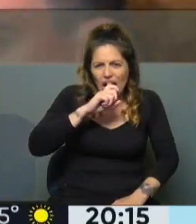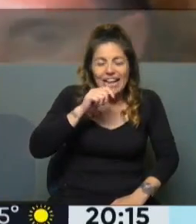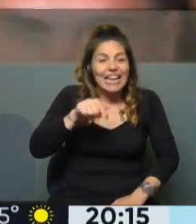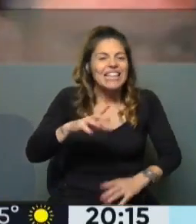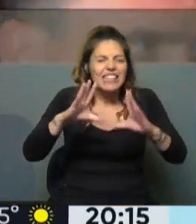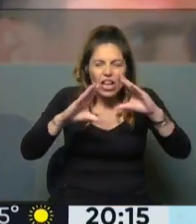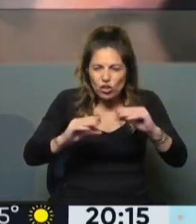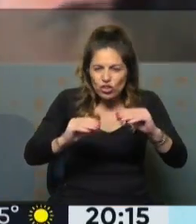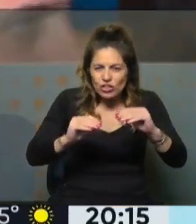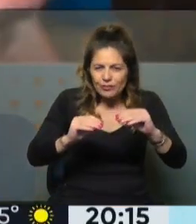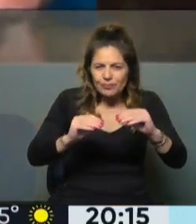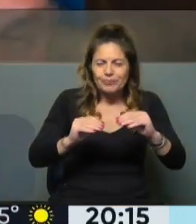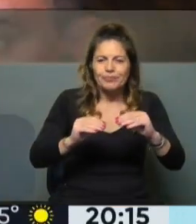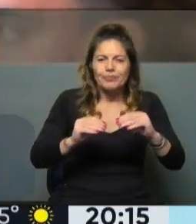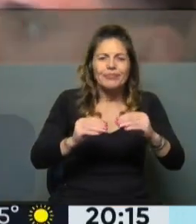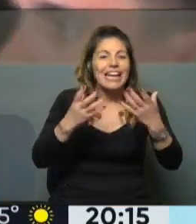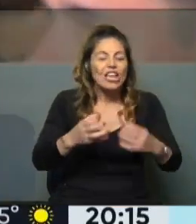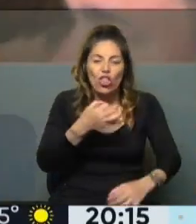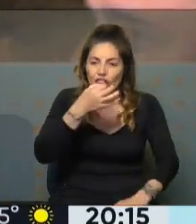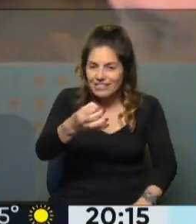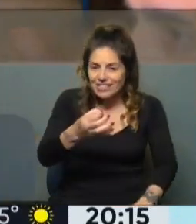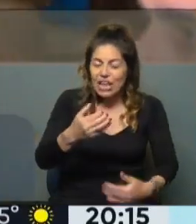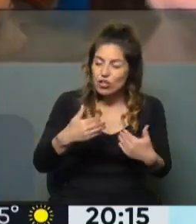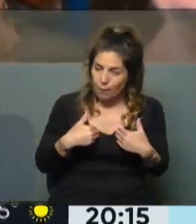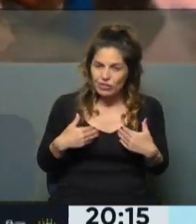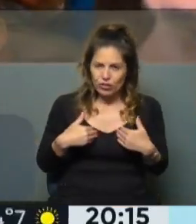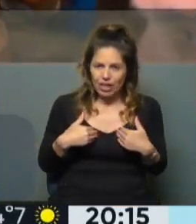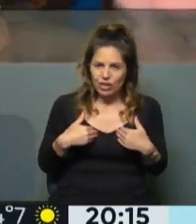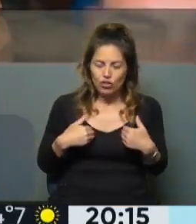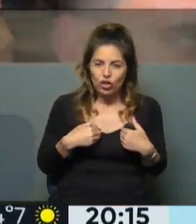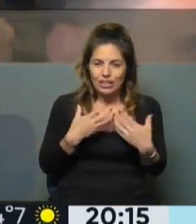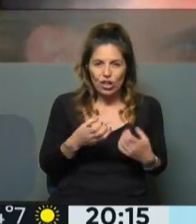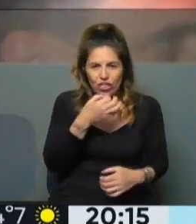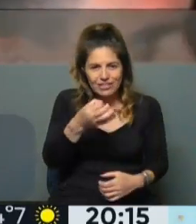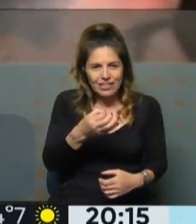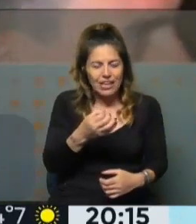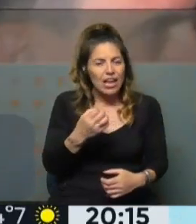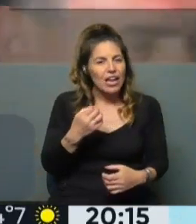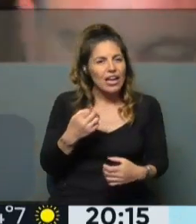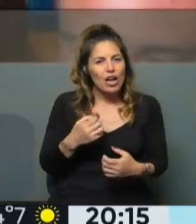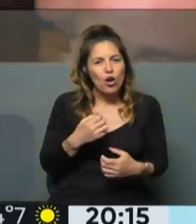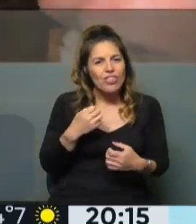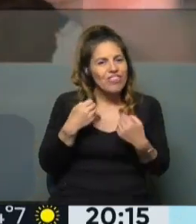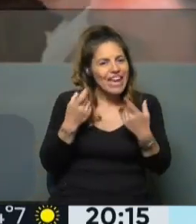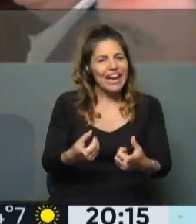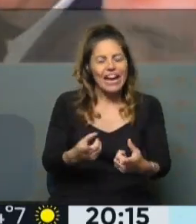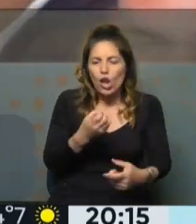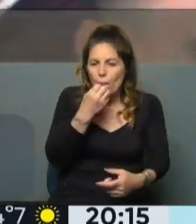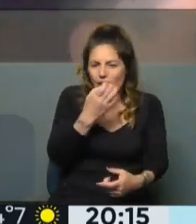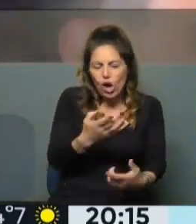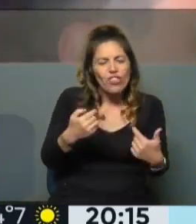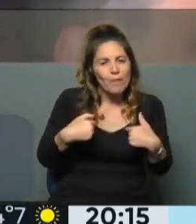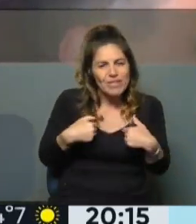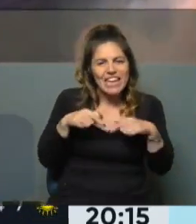esta noche quiero decirles desde lo personal que traté de dejar todo lo mejor de mí en